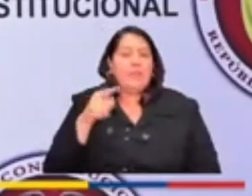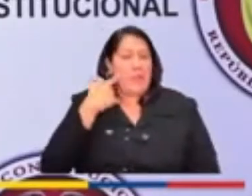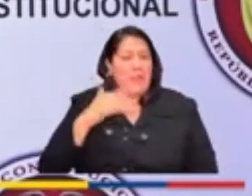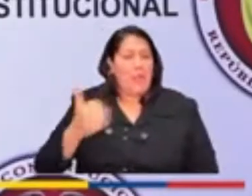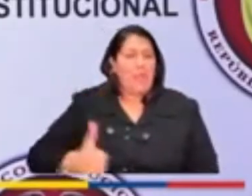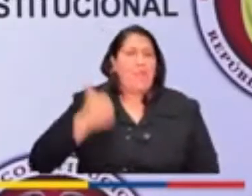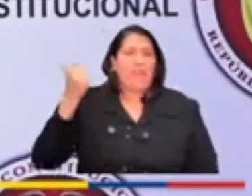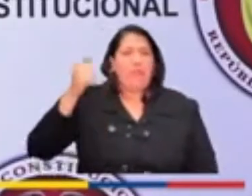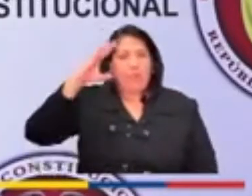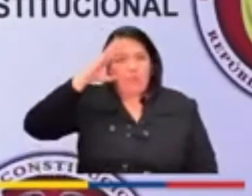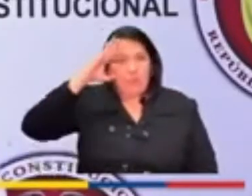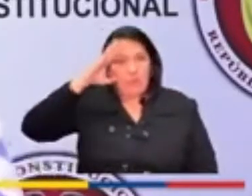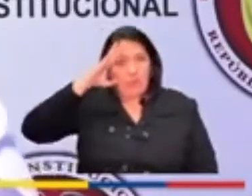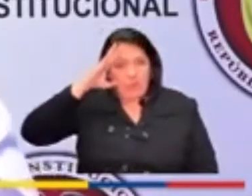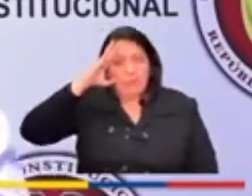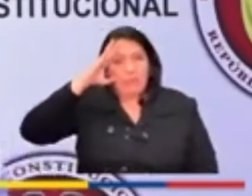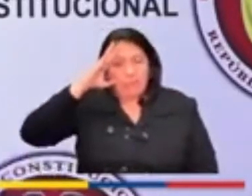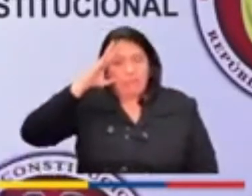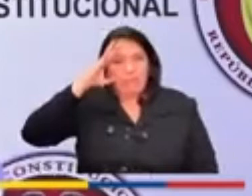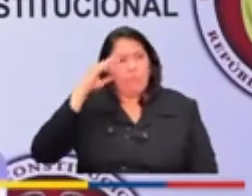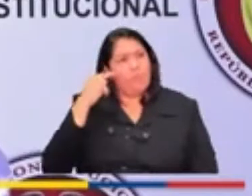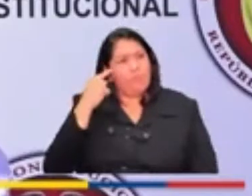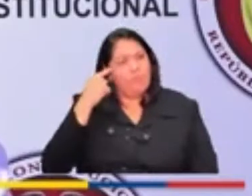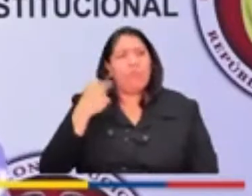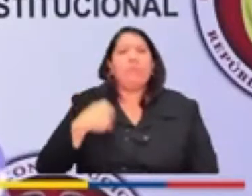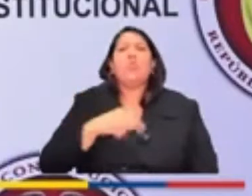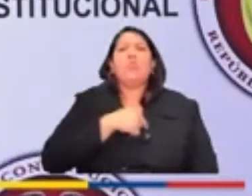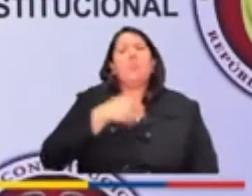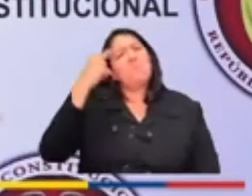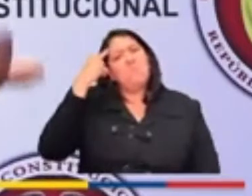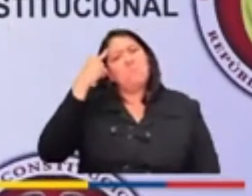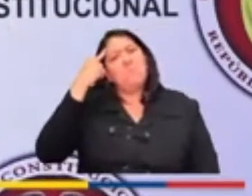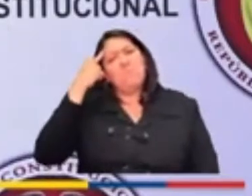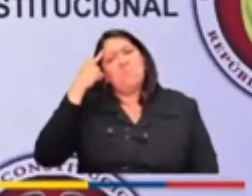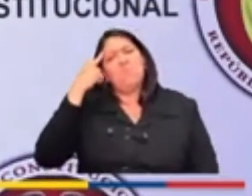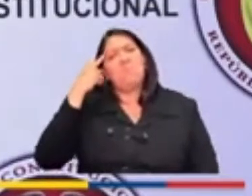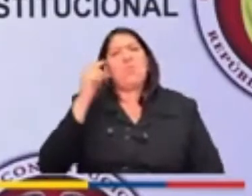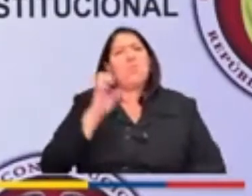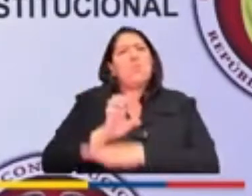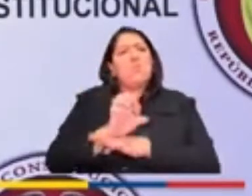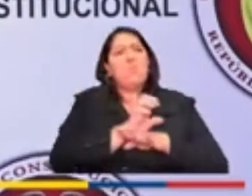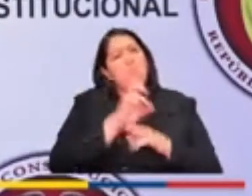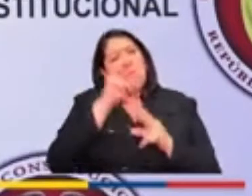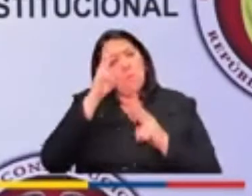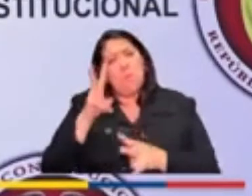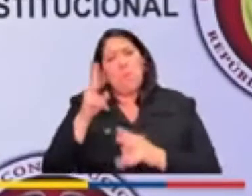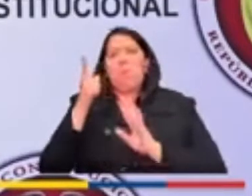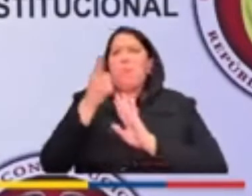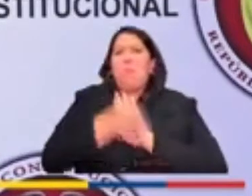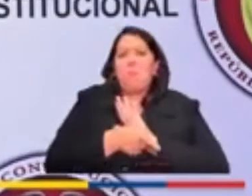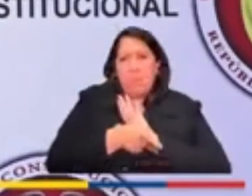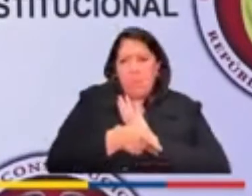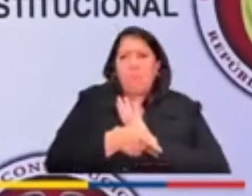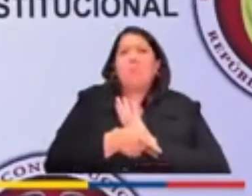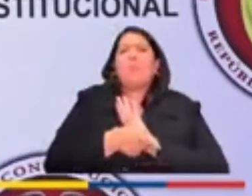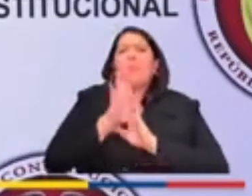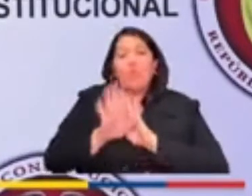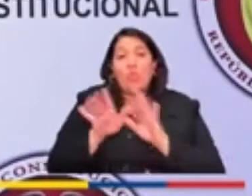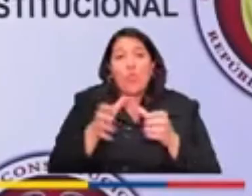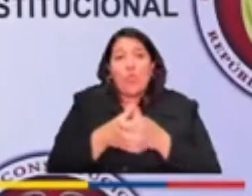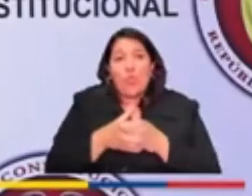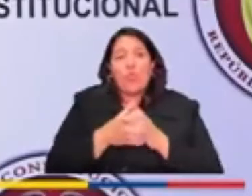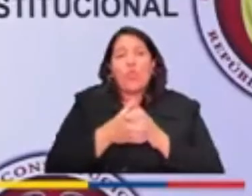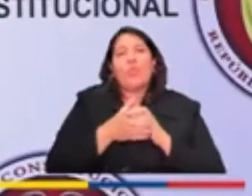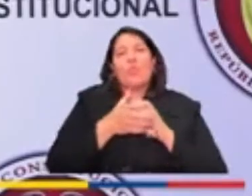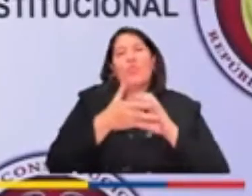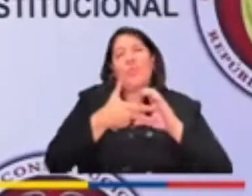policial y nosotros pensábamos que la institución respetaba la sentencia. Está la sentencia T de la Corte Constitucional, la